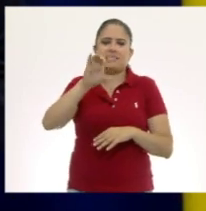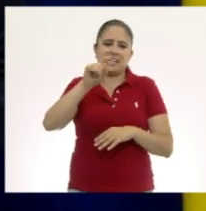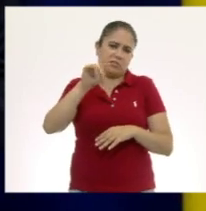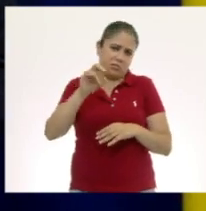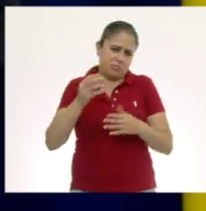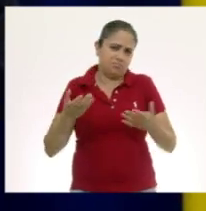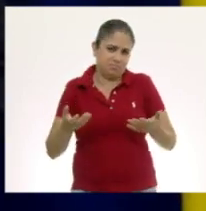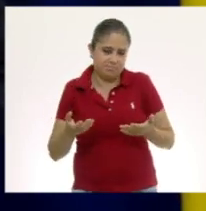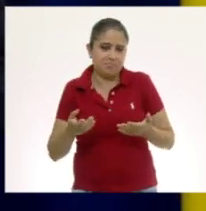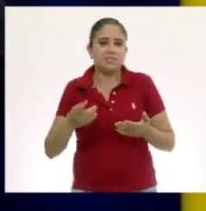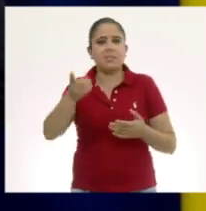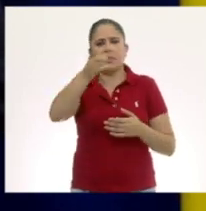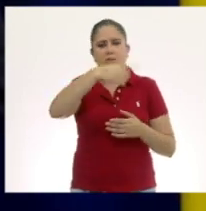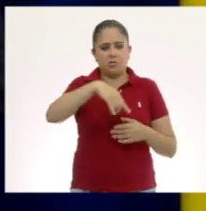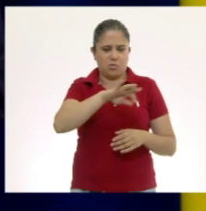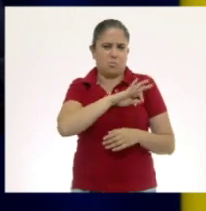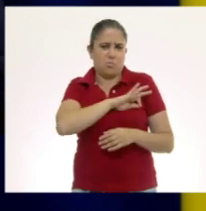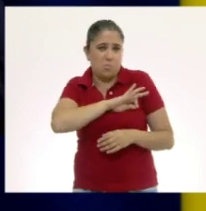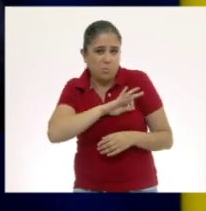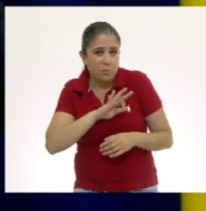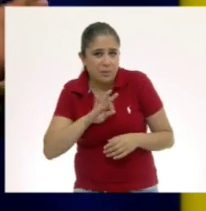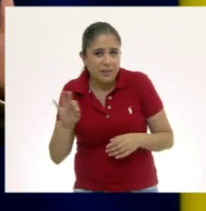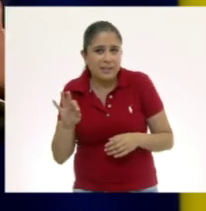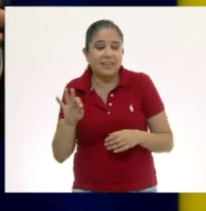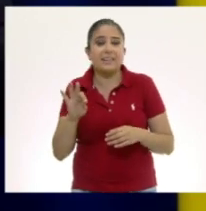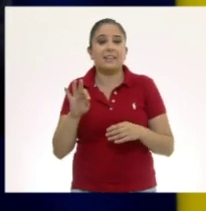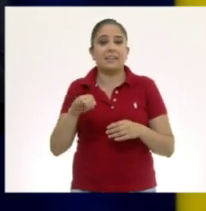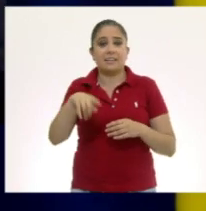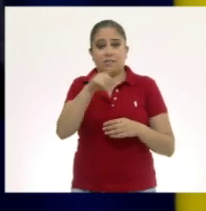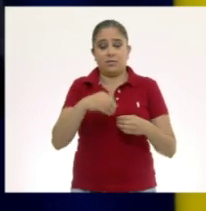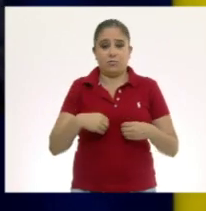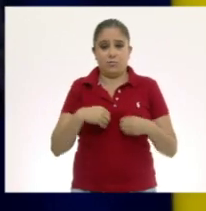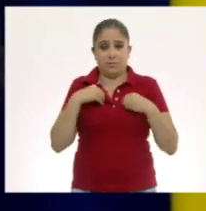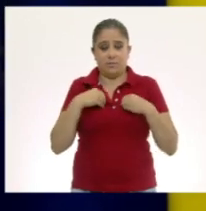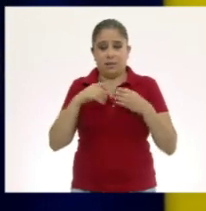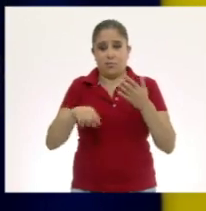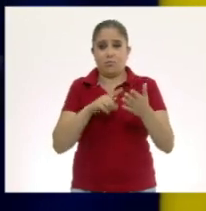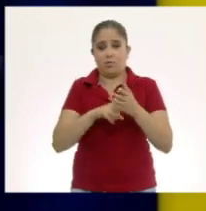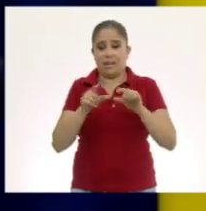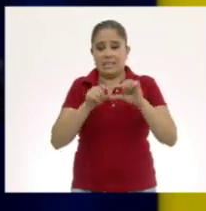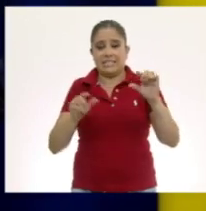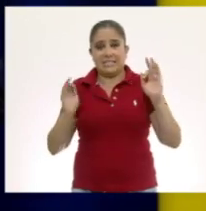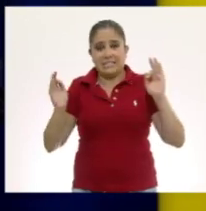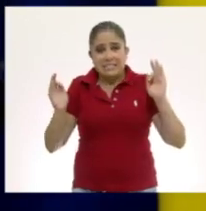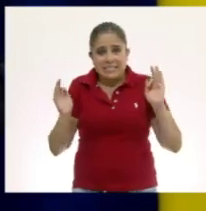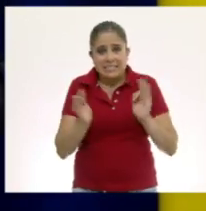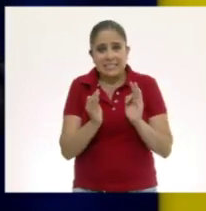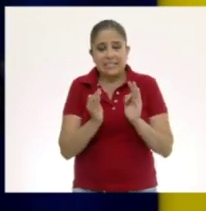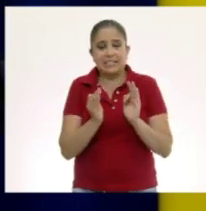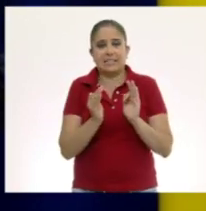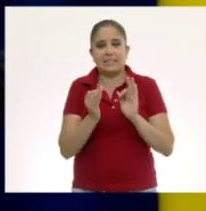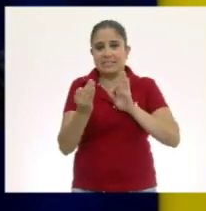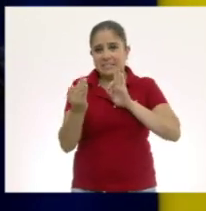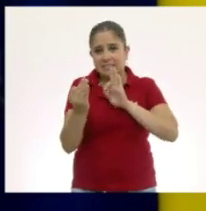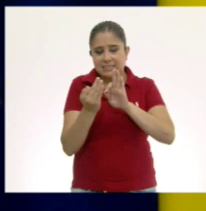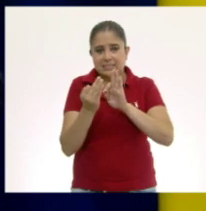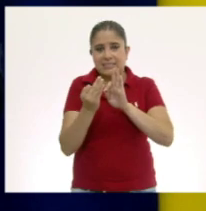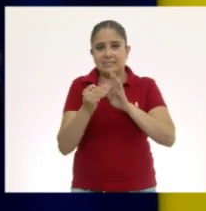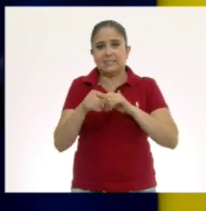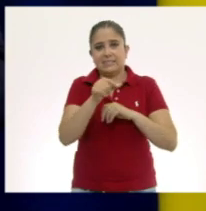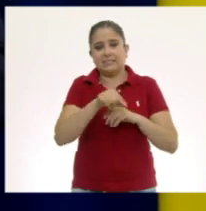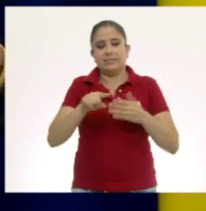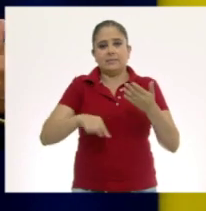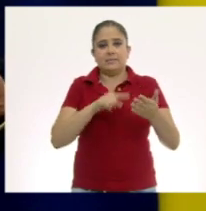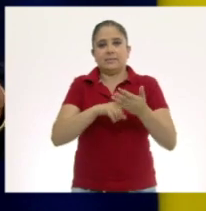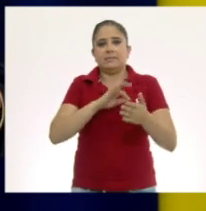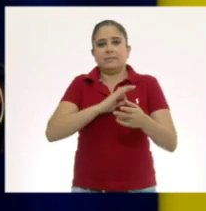¿verdad? Podemos inclusive, para quienes vivimos en zonas cercanas a estos lugares donde se